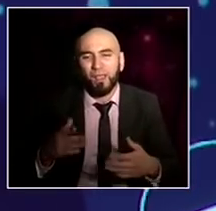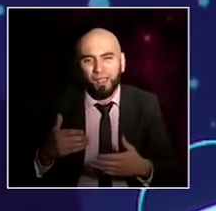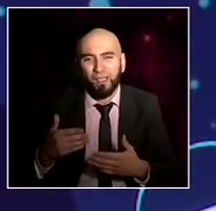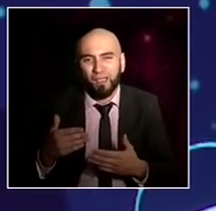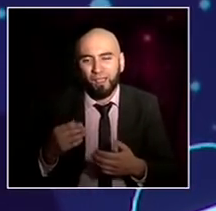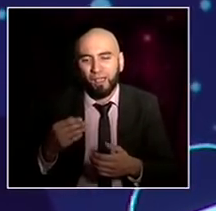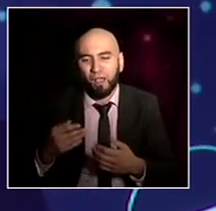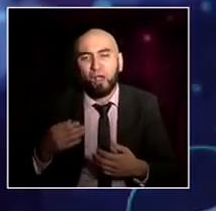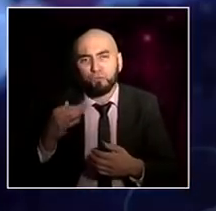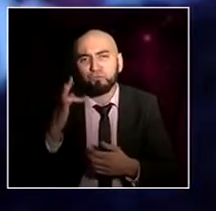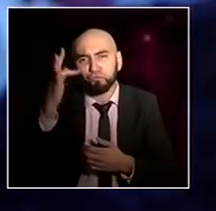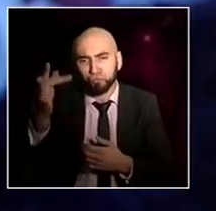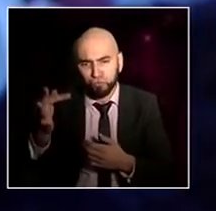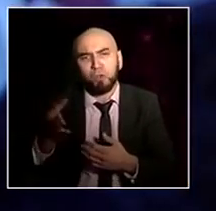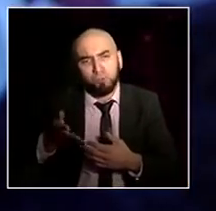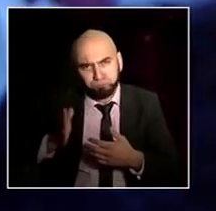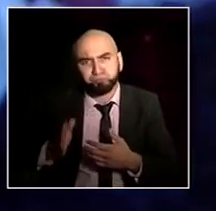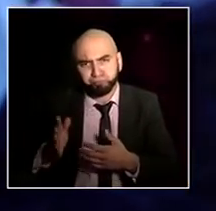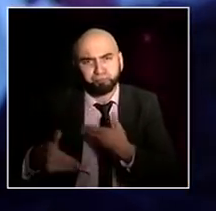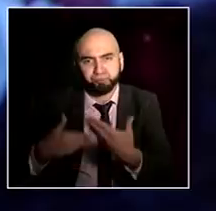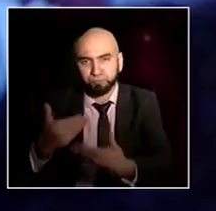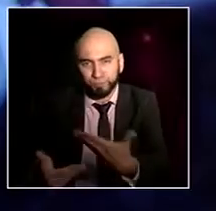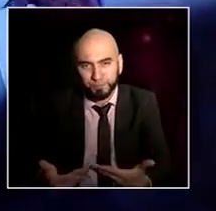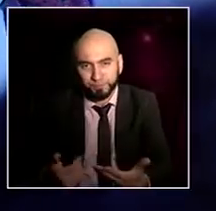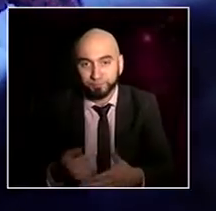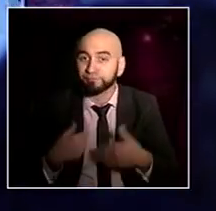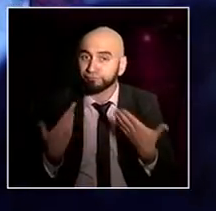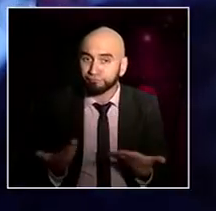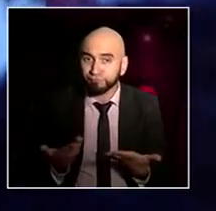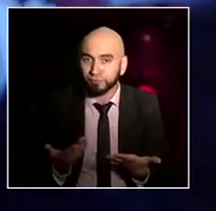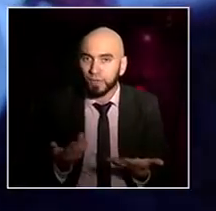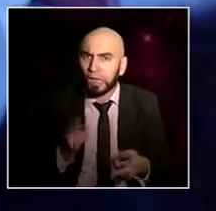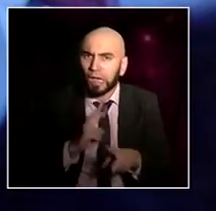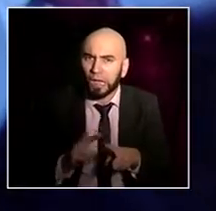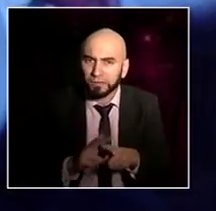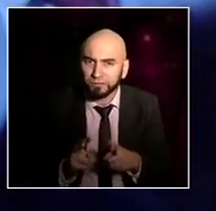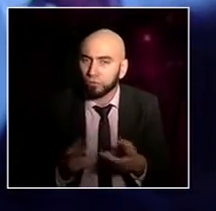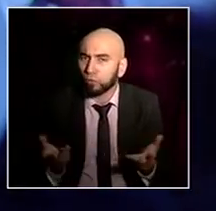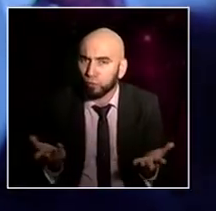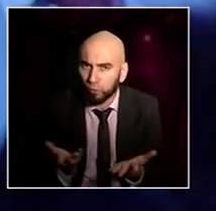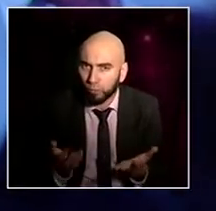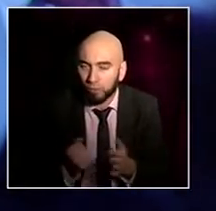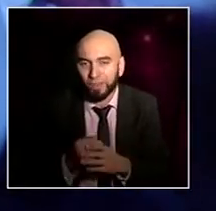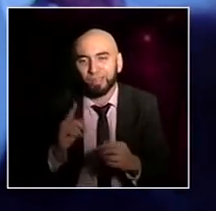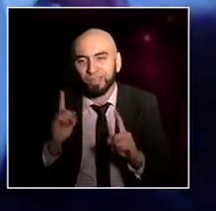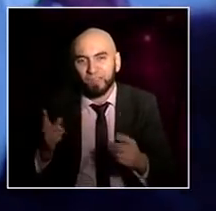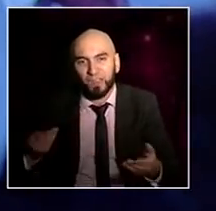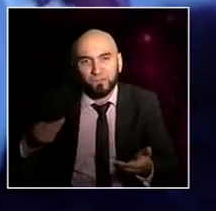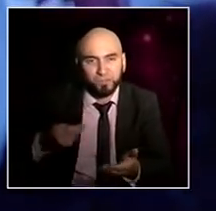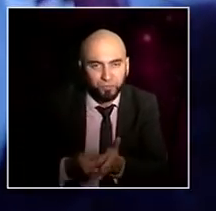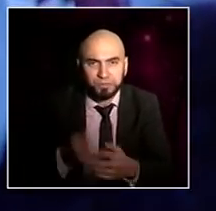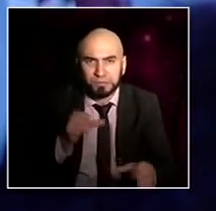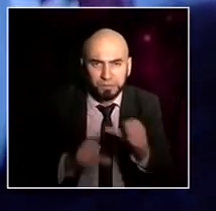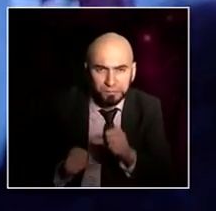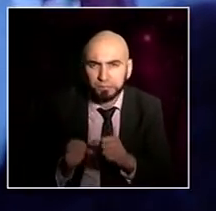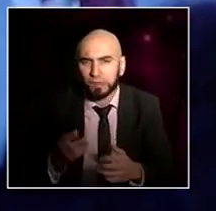un futuro sustentable. Y al hacer eso, requiere la inversión en ciencia, en educación y